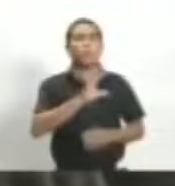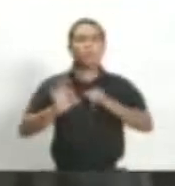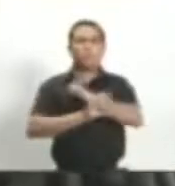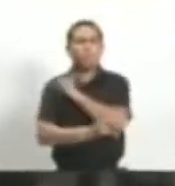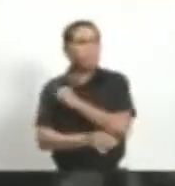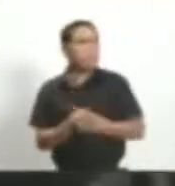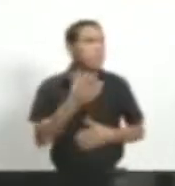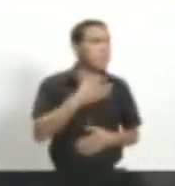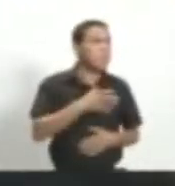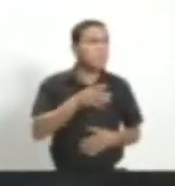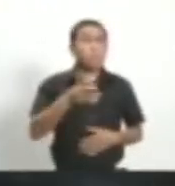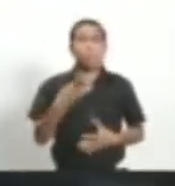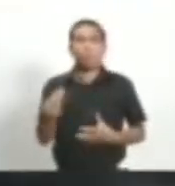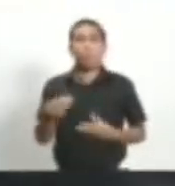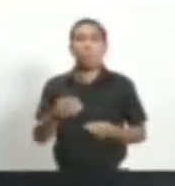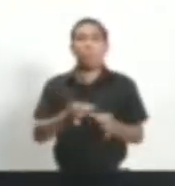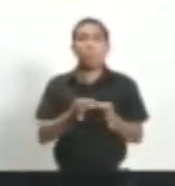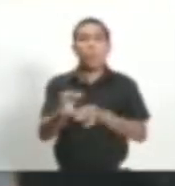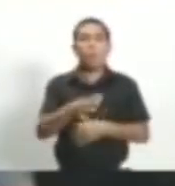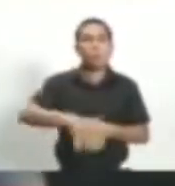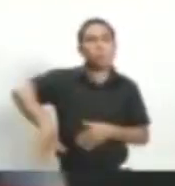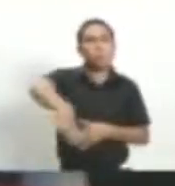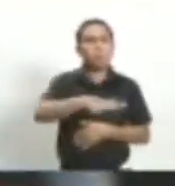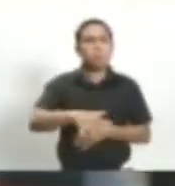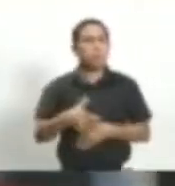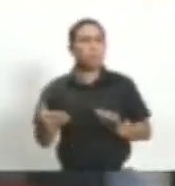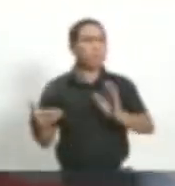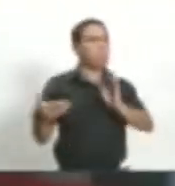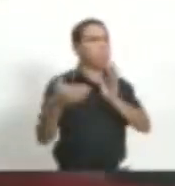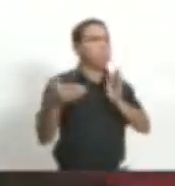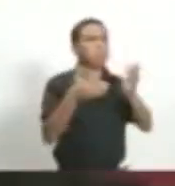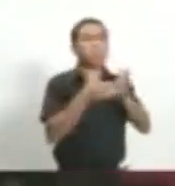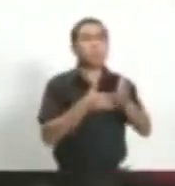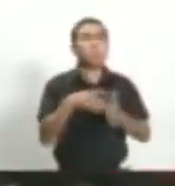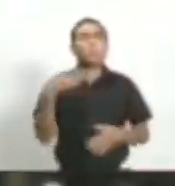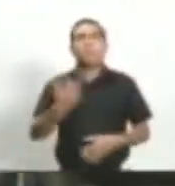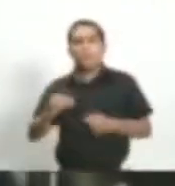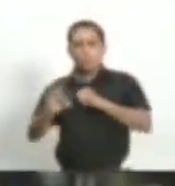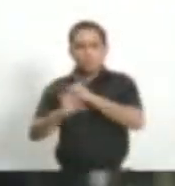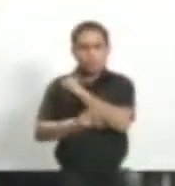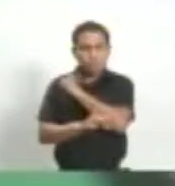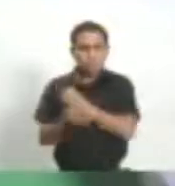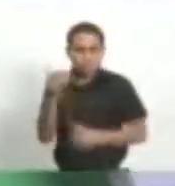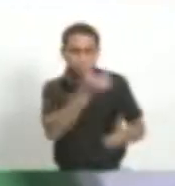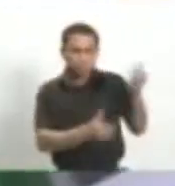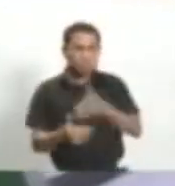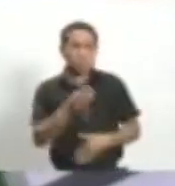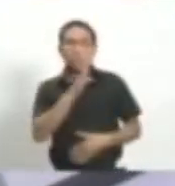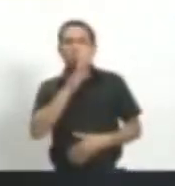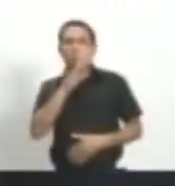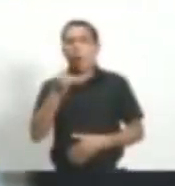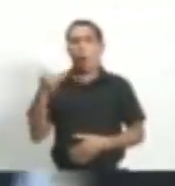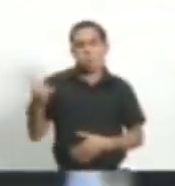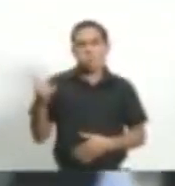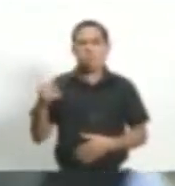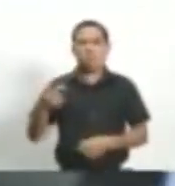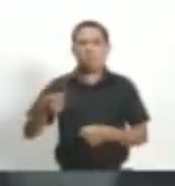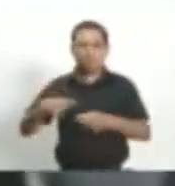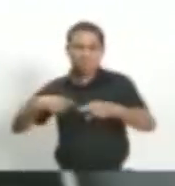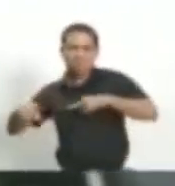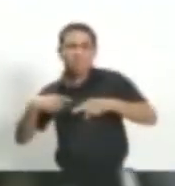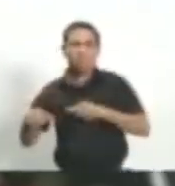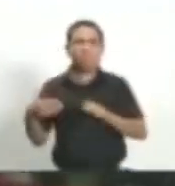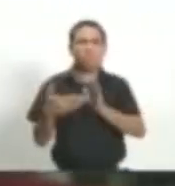las masas en contra de la joya de la corona. Esta acción psicológica es articulada con la ofensiva mediática de quienes las